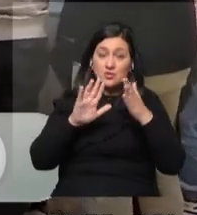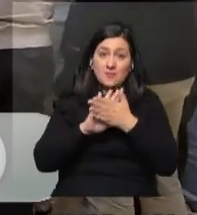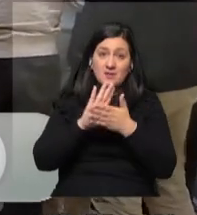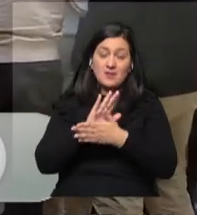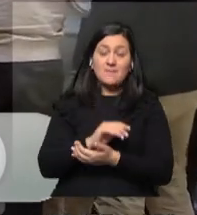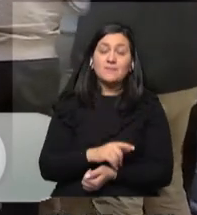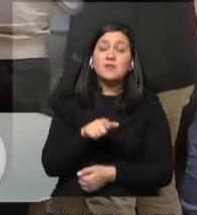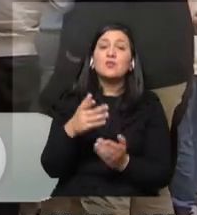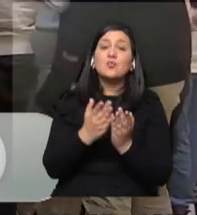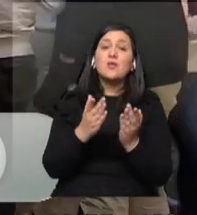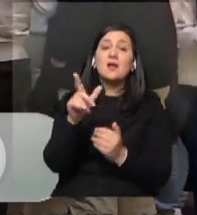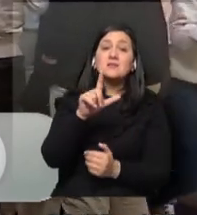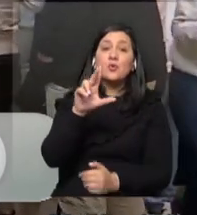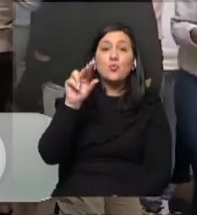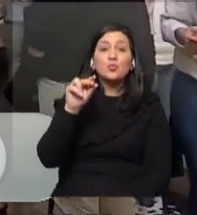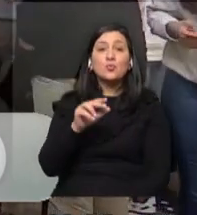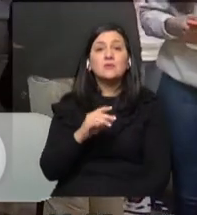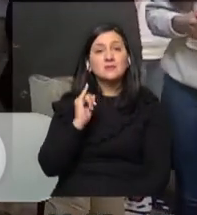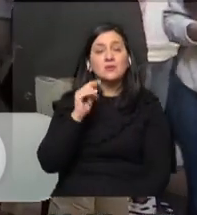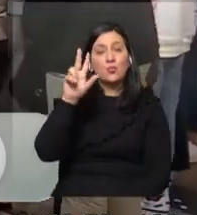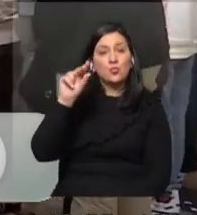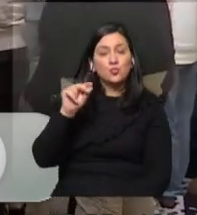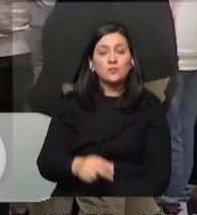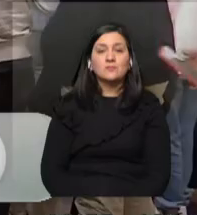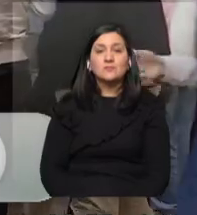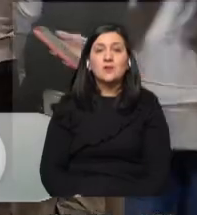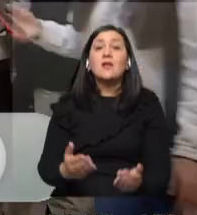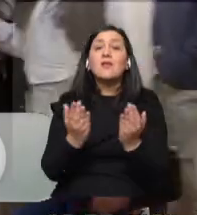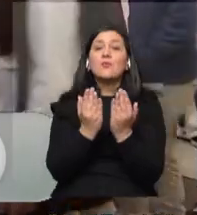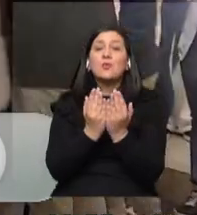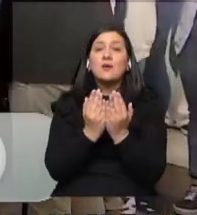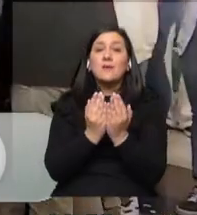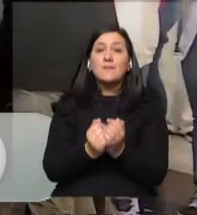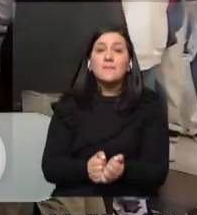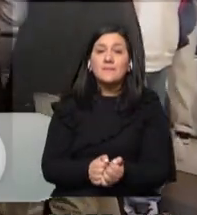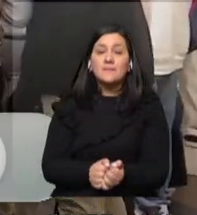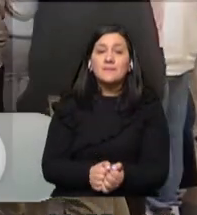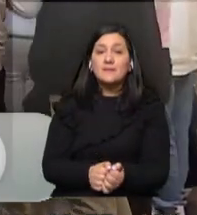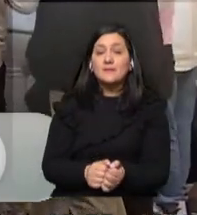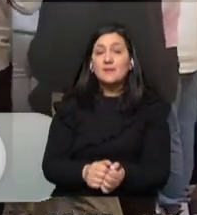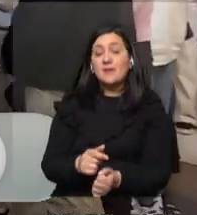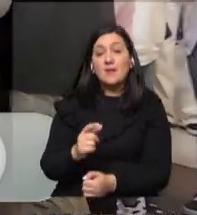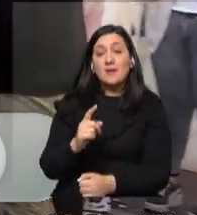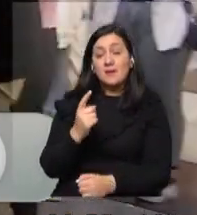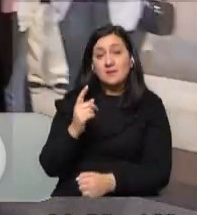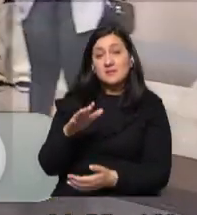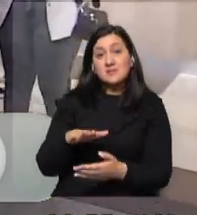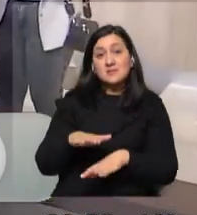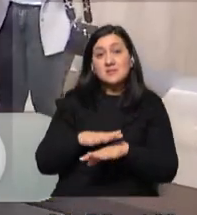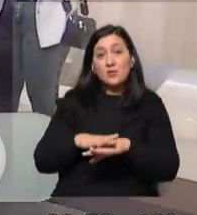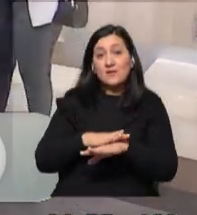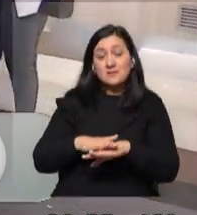Mire usted, ¿qué estudia? ¿Va al liceo, va a la UTU? Voy a la UTU. ¿Va a la UTU? ¿Qué estudia en la UTU usted? Ciclo básico. Ciclo básico, muy bien. Veo que